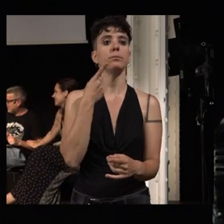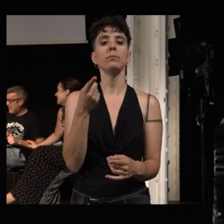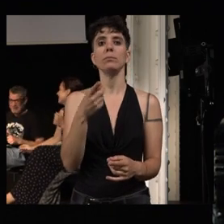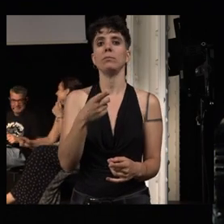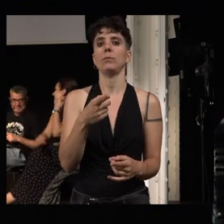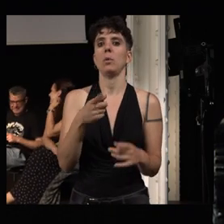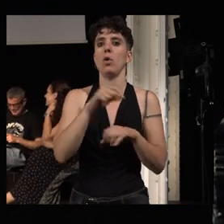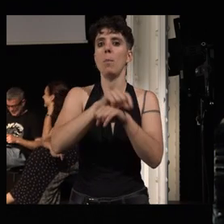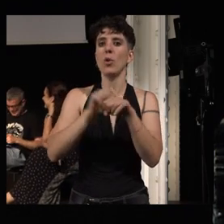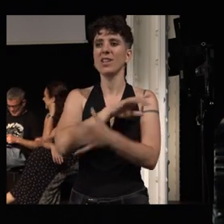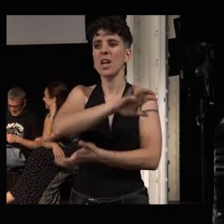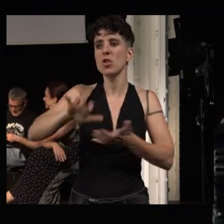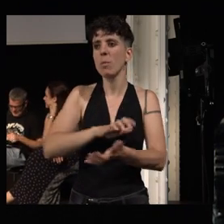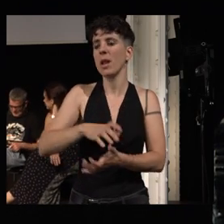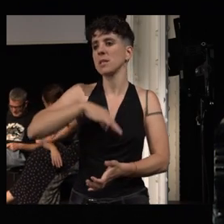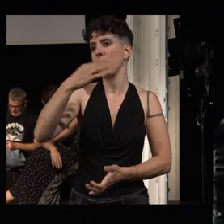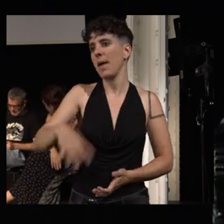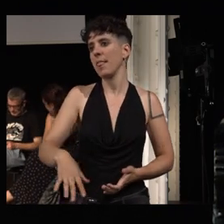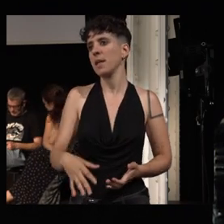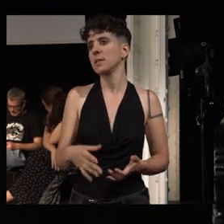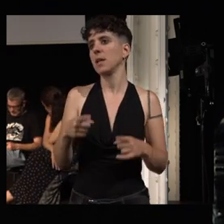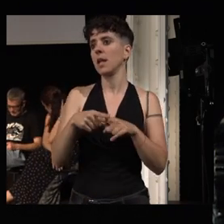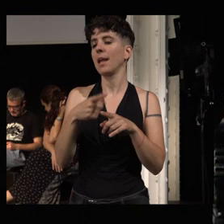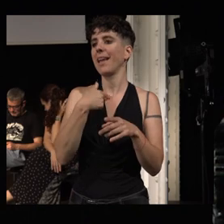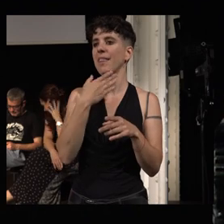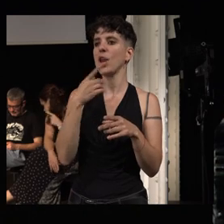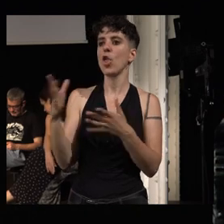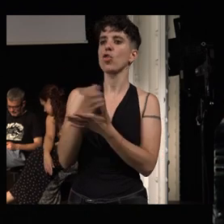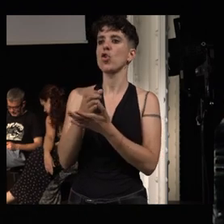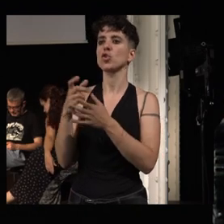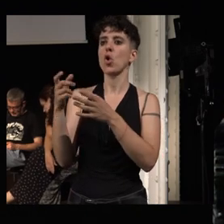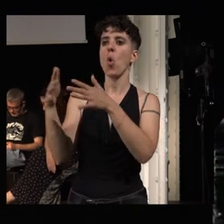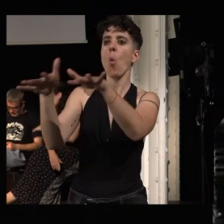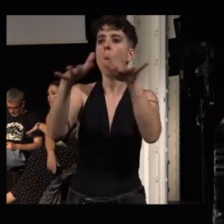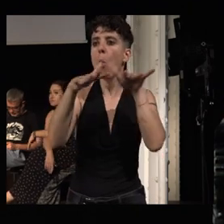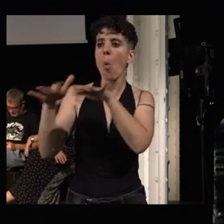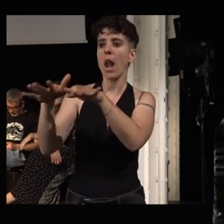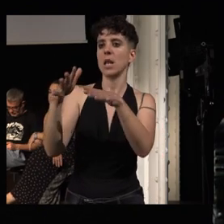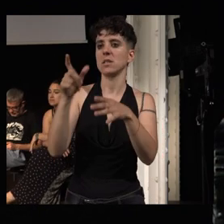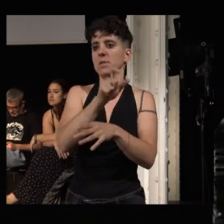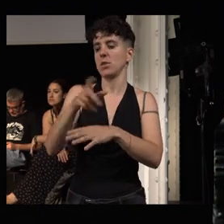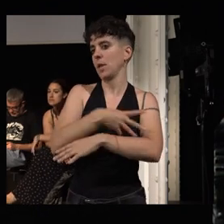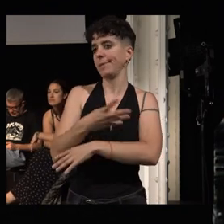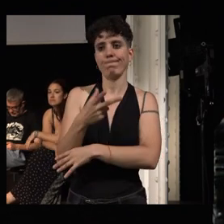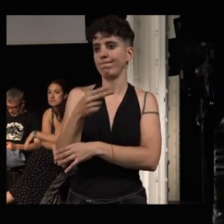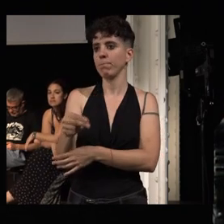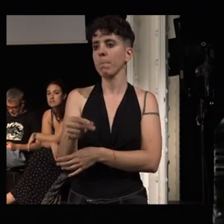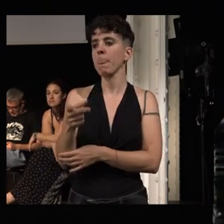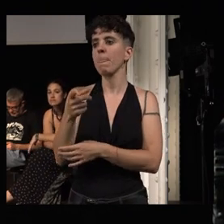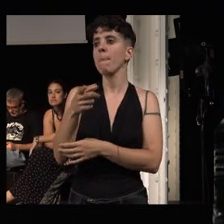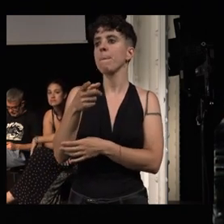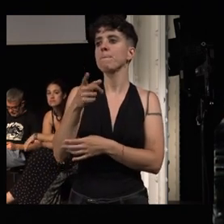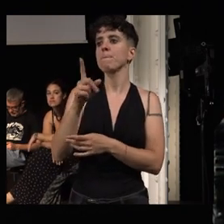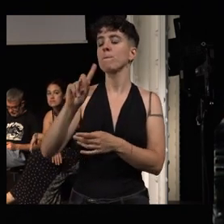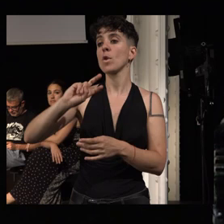generar políticas complejas, de especificidad y que no homogenicen a las personas LGTB. Otra de las acciones que creo que podemos